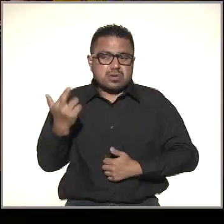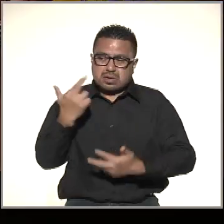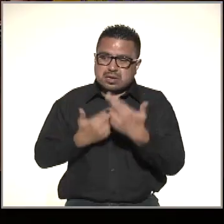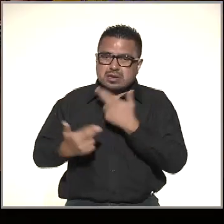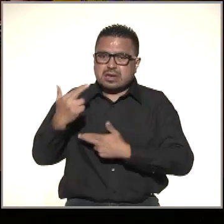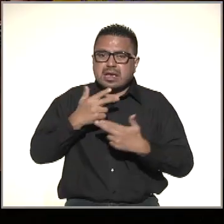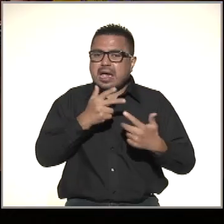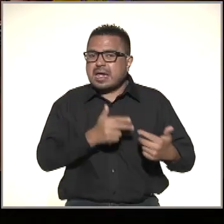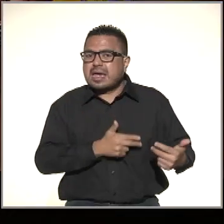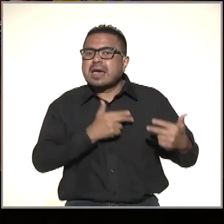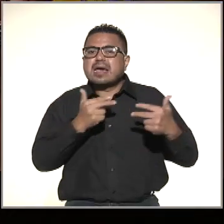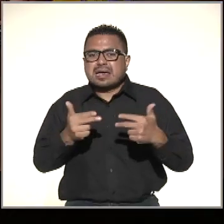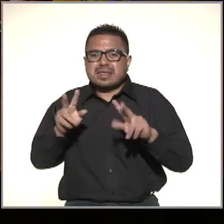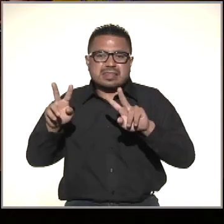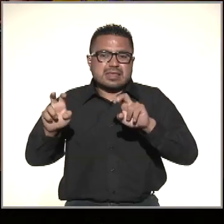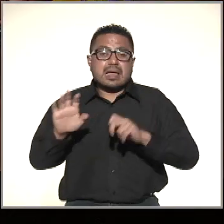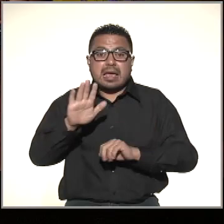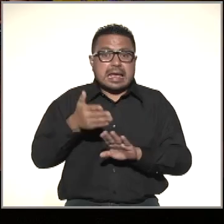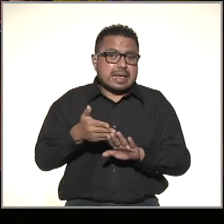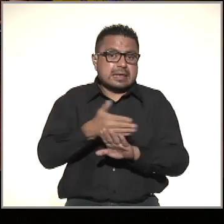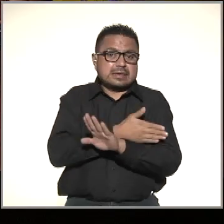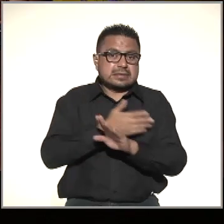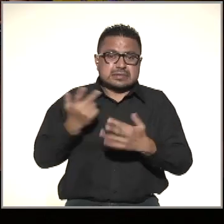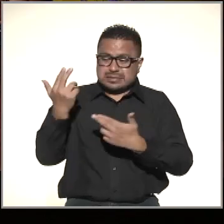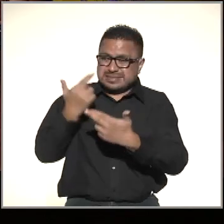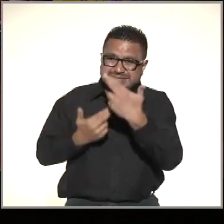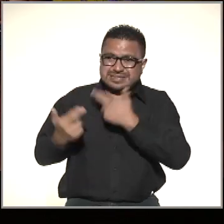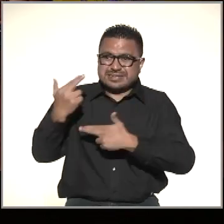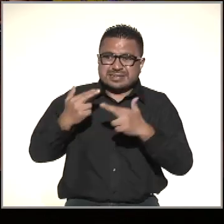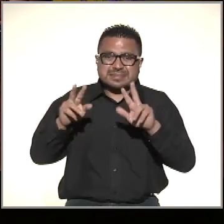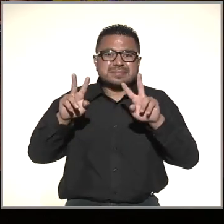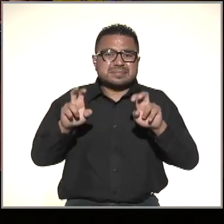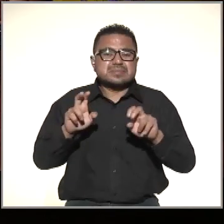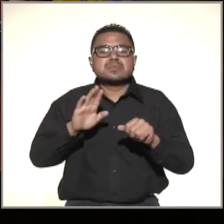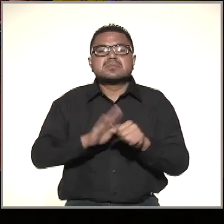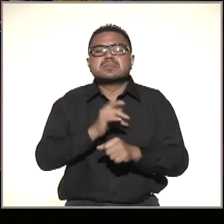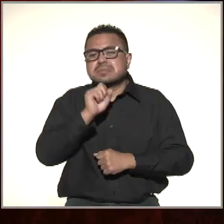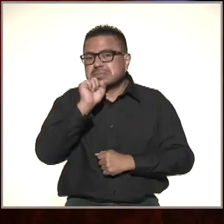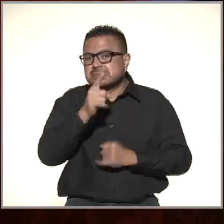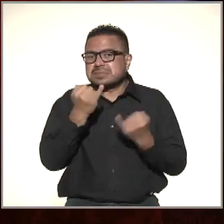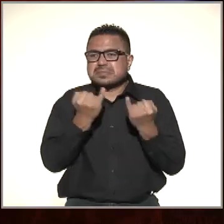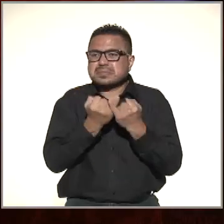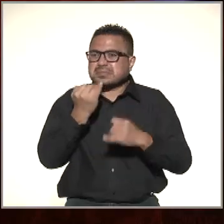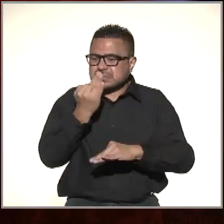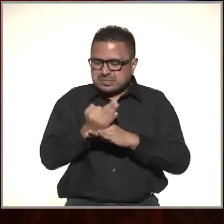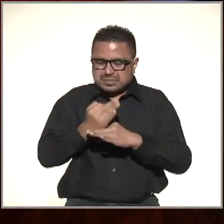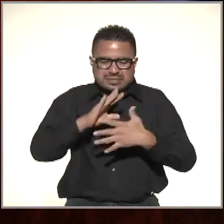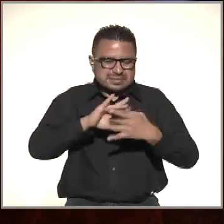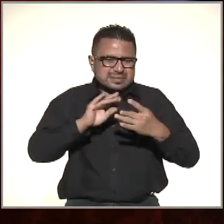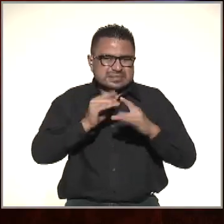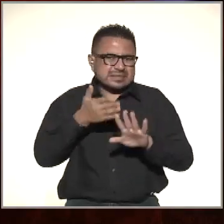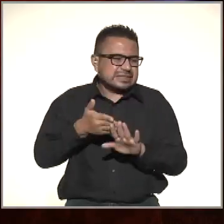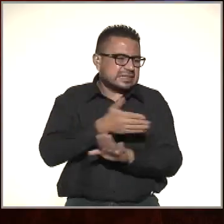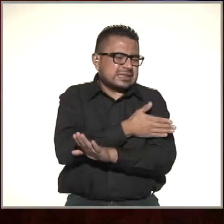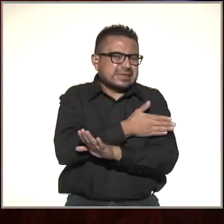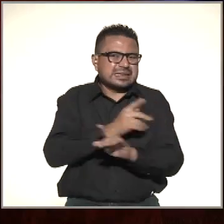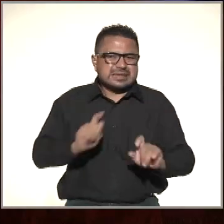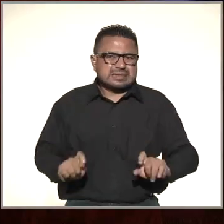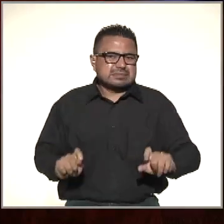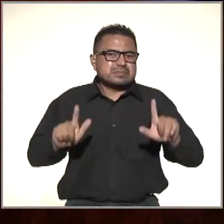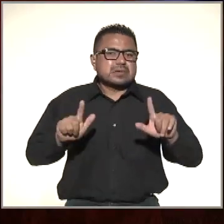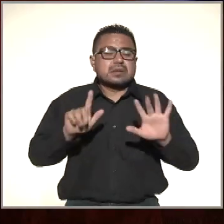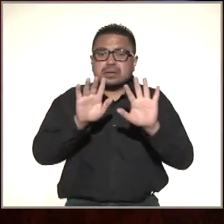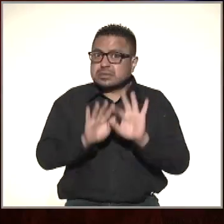de las generaciones, ¿no? Antes de que lo retomemos, Cris, porque también mencionabas antes en bloques pasados